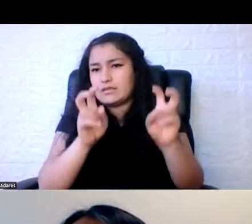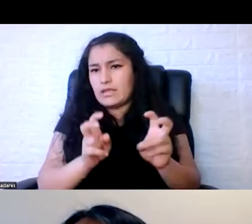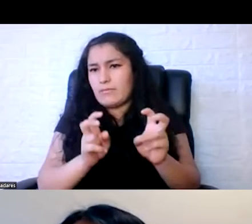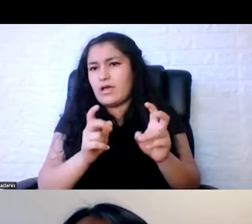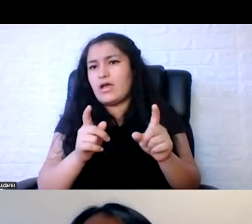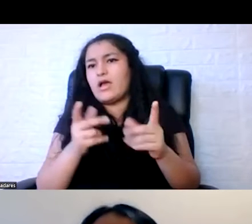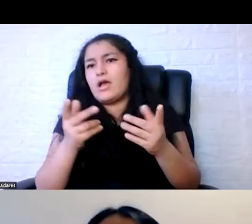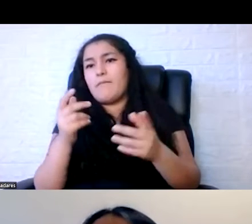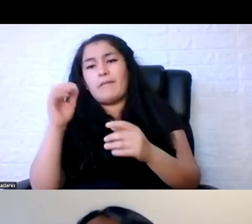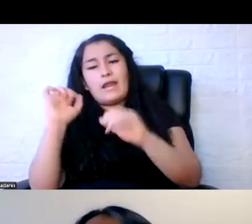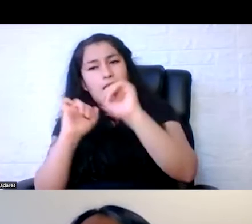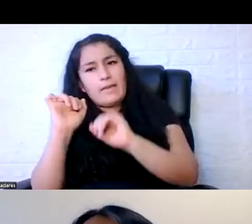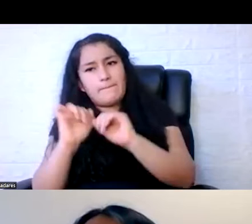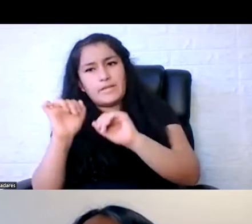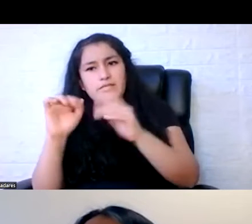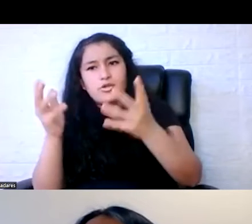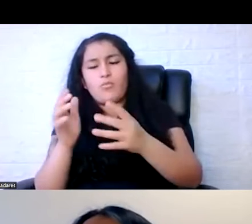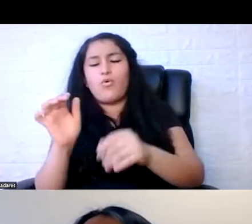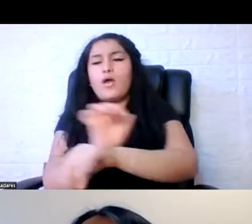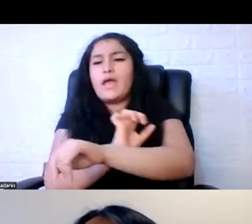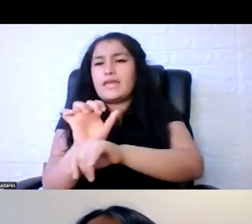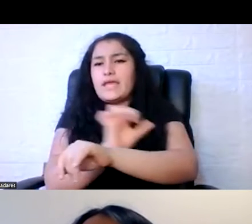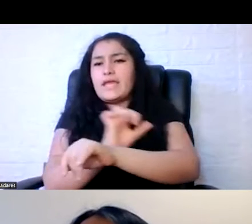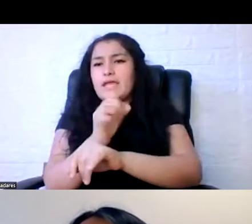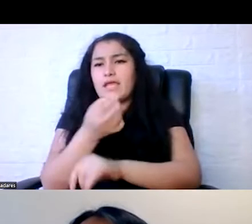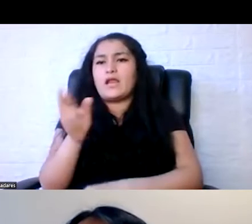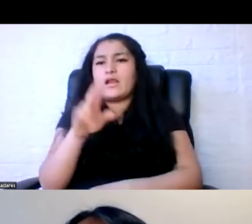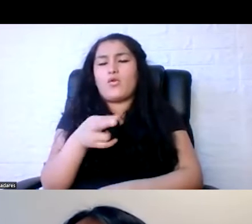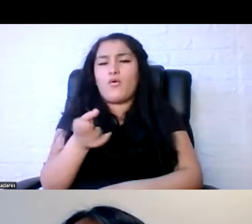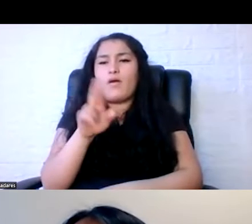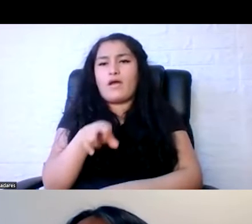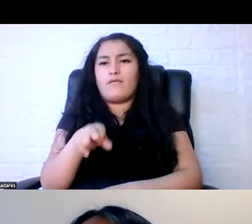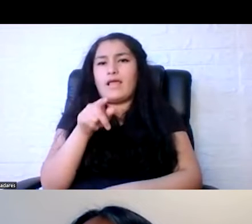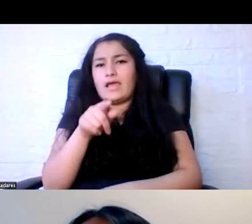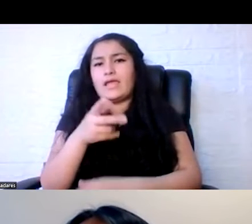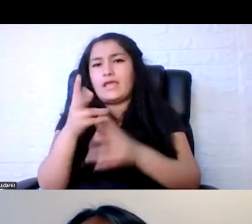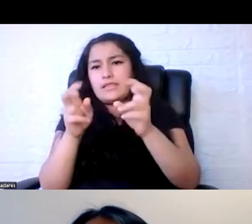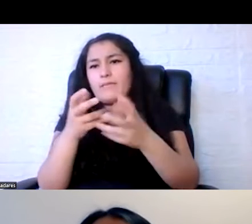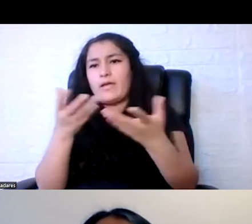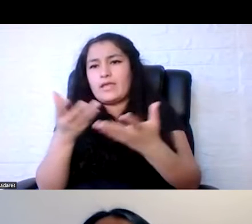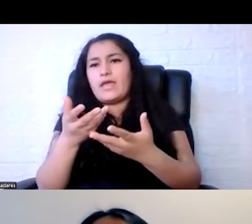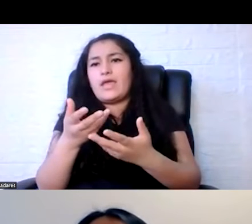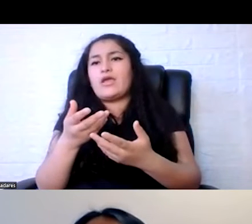energía renovable. Entonces, que también nos entra en todo este discurso sobre el capitalismo verde, las nuevas energías.